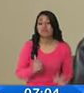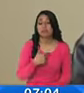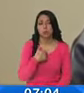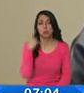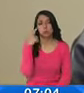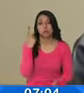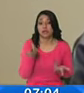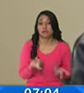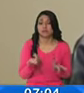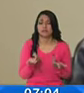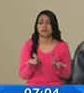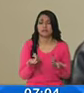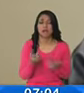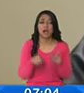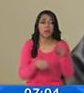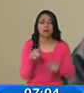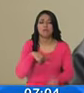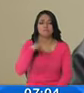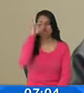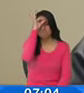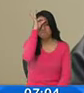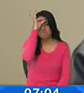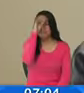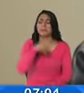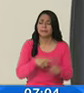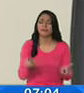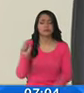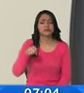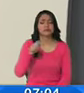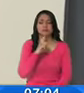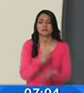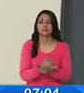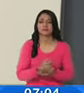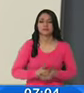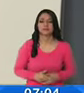los medios no lo conocen, pero en realidad es así. Informó Giovanni Tipan.